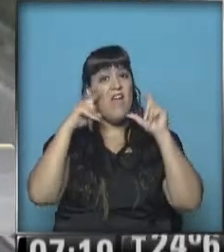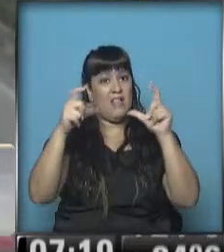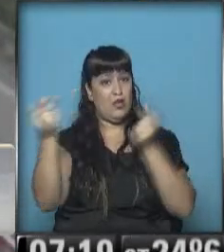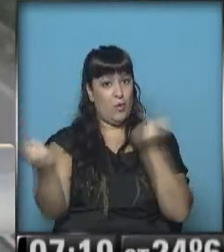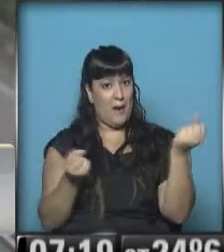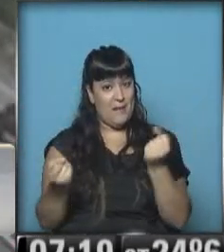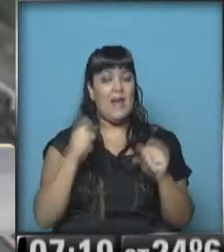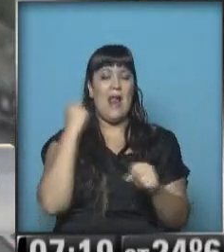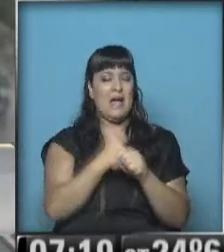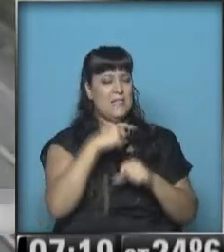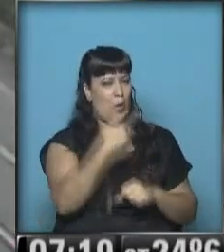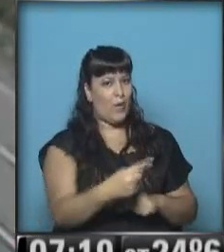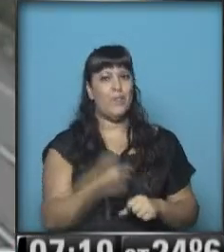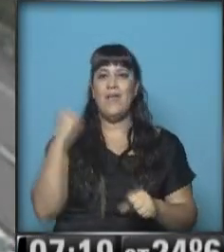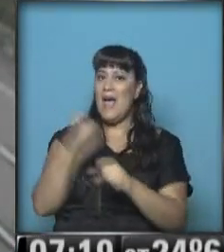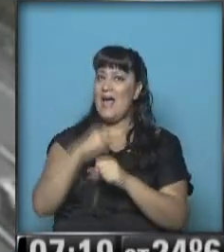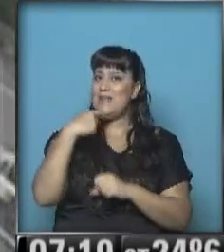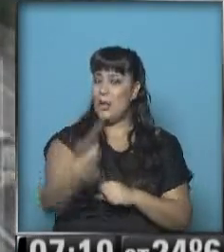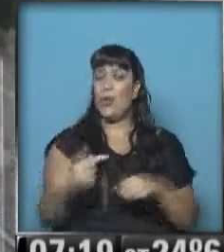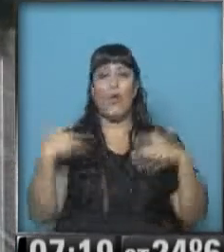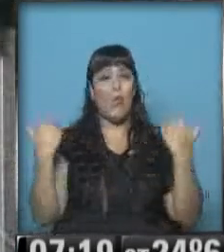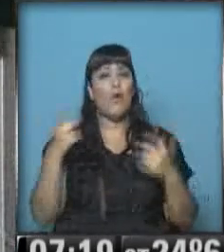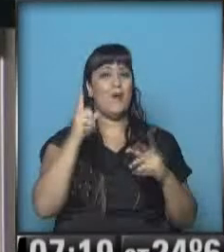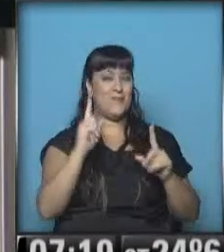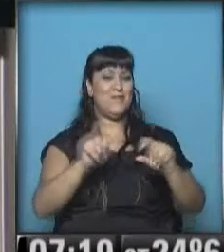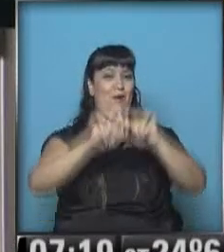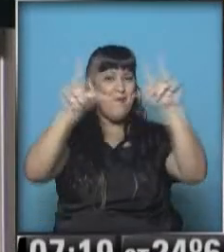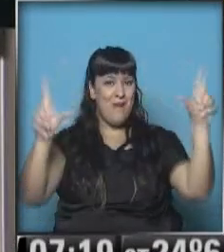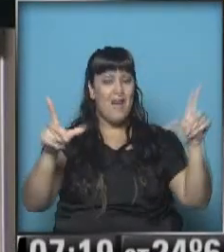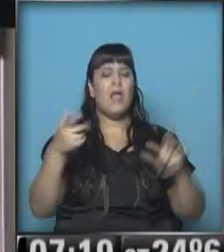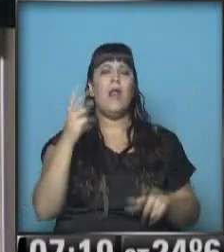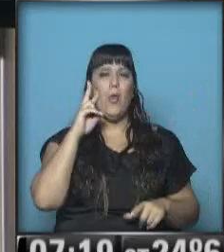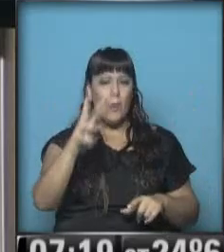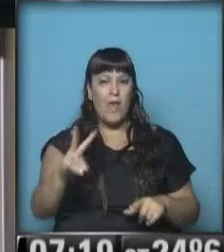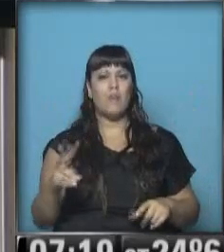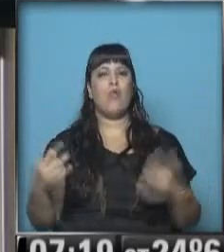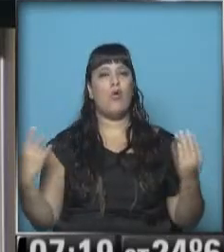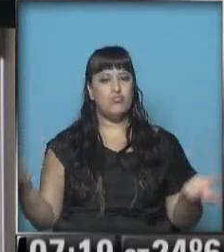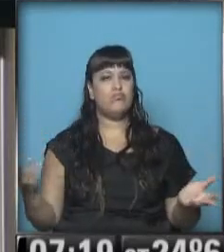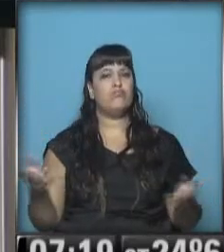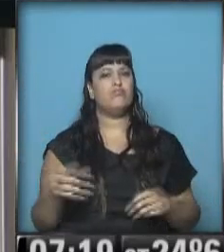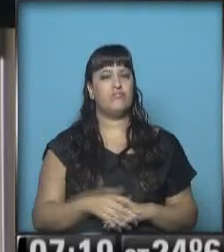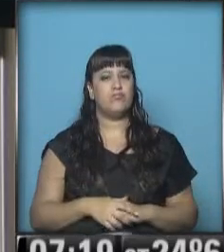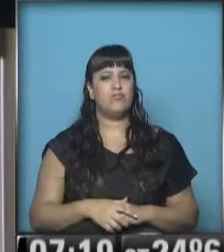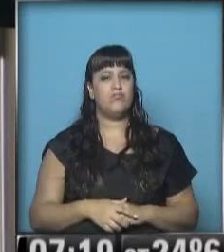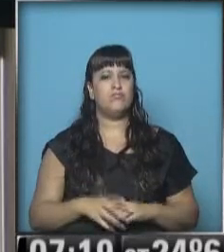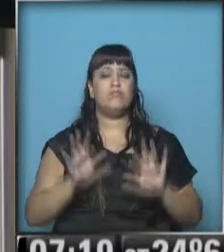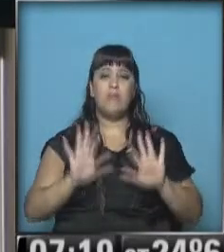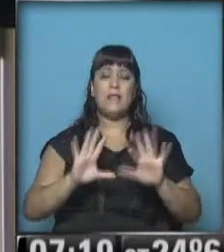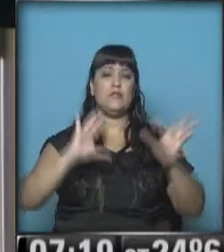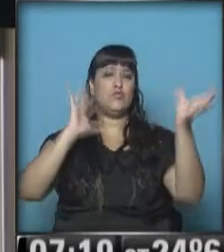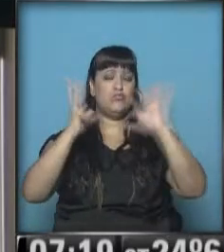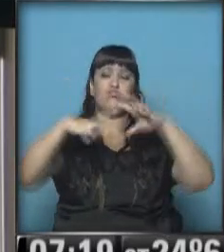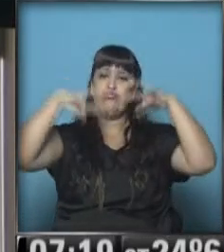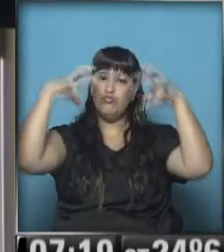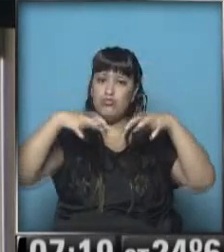precaución. Hasta luego. Hasta luego, Hugo. Bueno, con esas imágenes ya vemos cómo se cumple con el pronóstico,